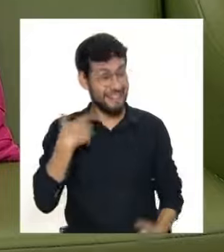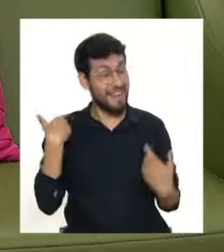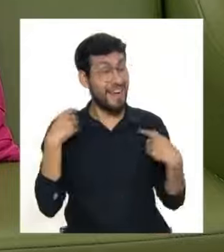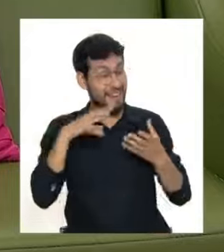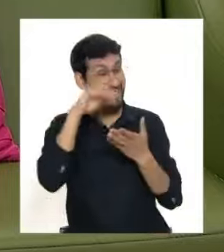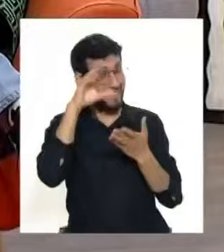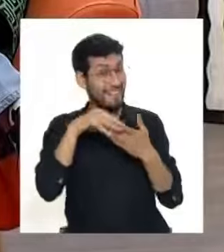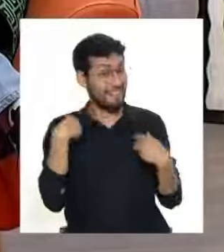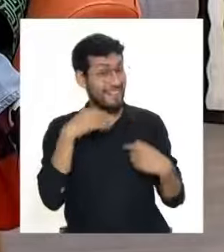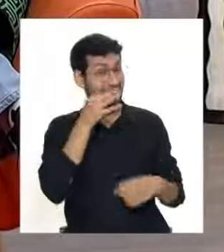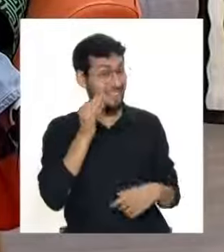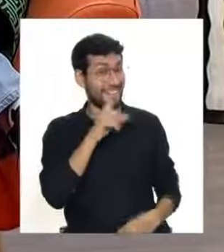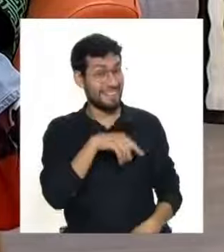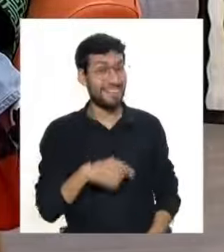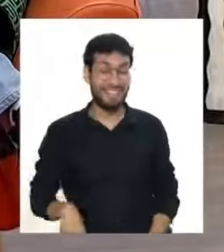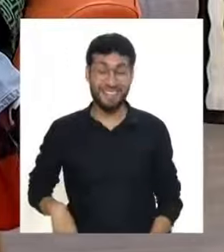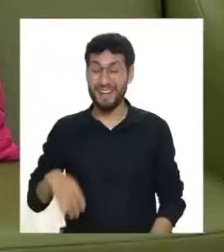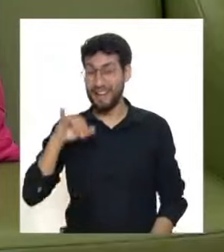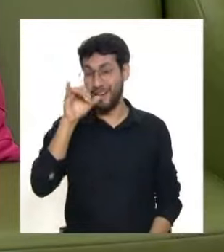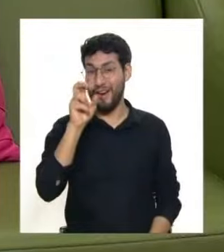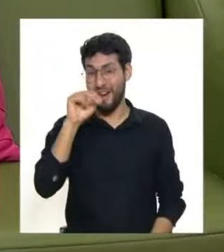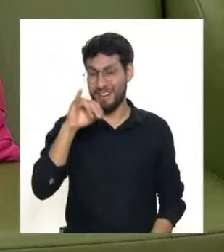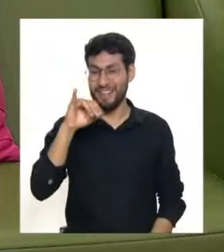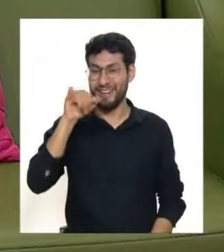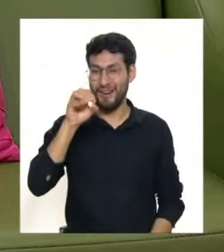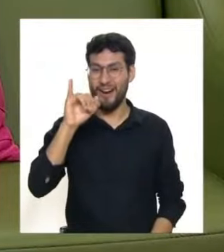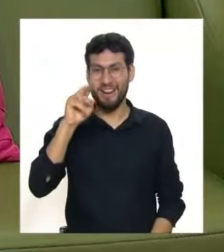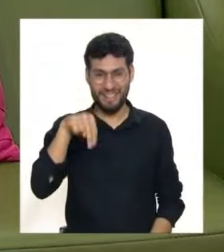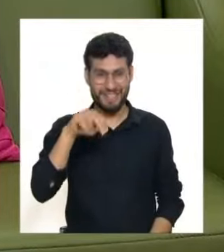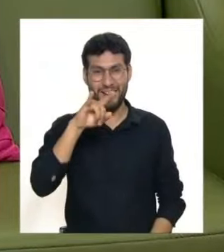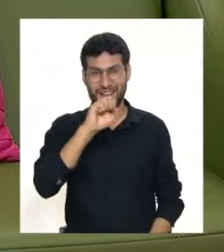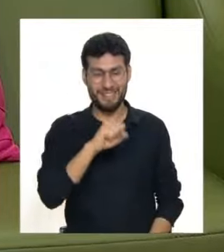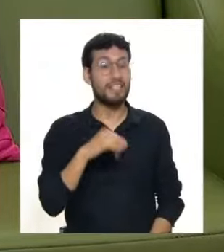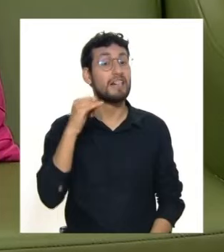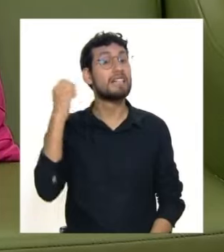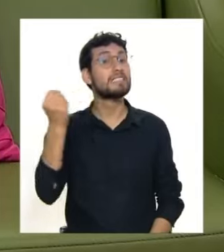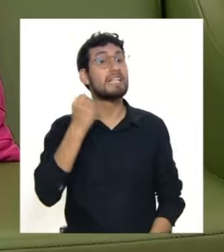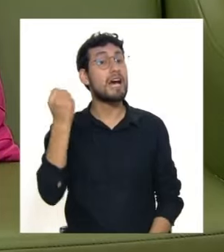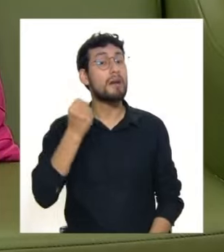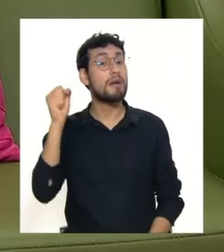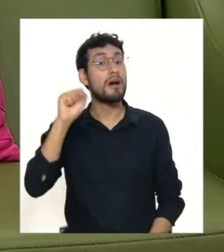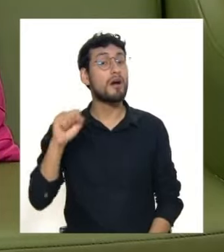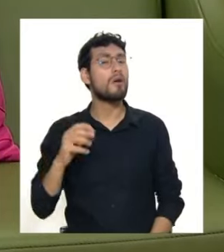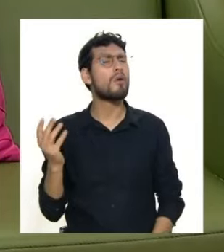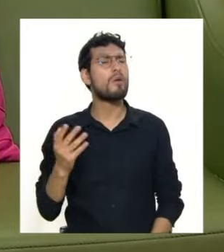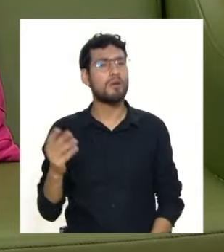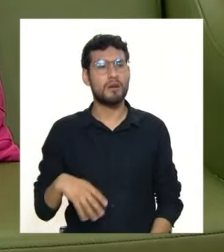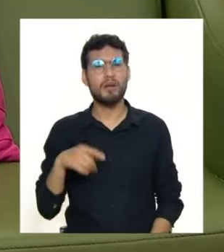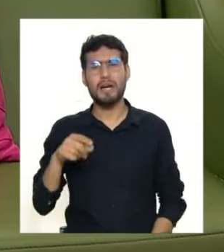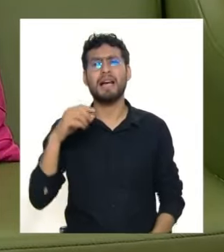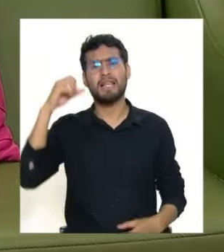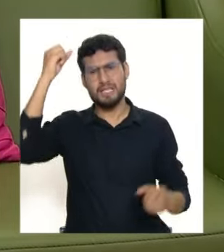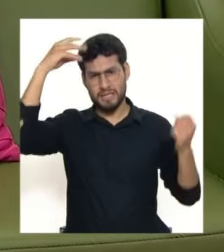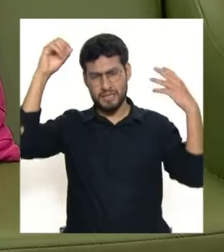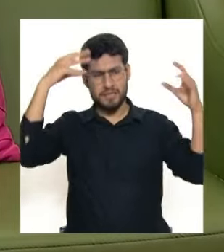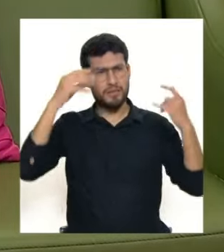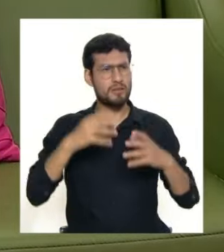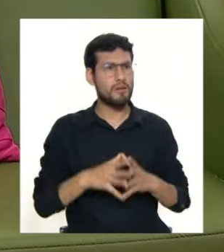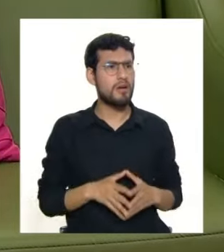ya, poco a poco. Yo diciendo bien. Y el sábado, estamos en la discoteca